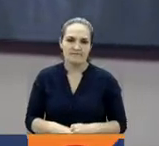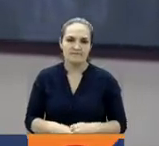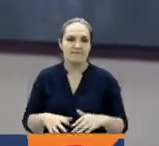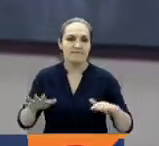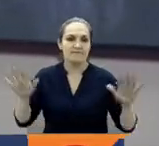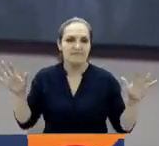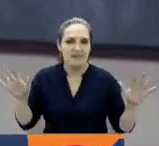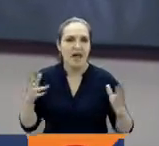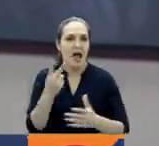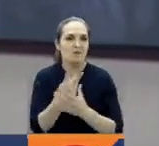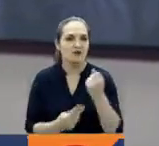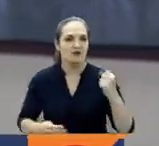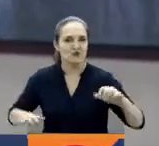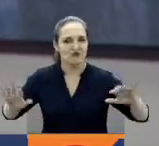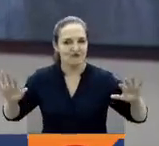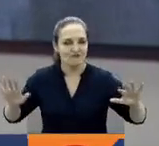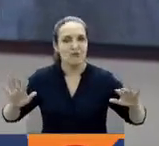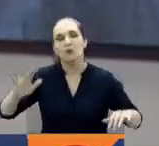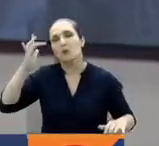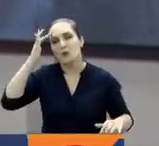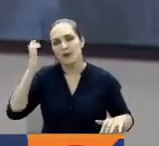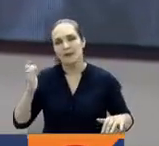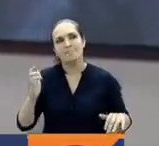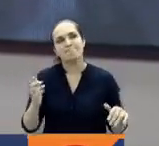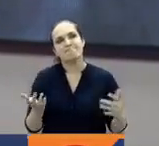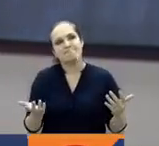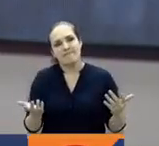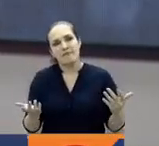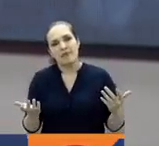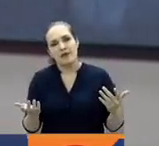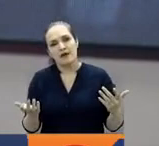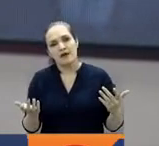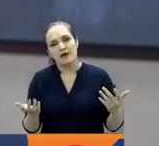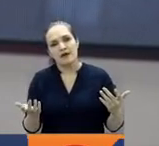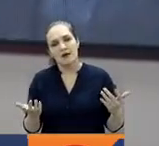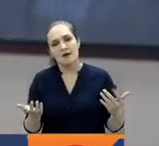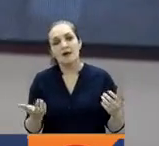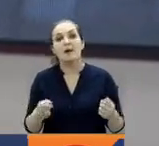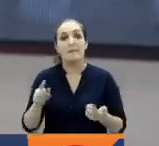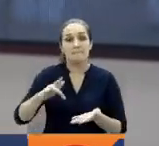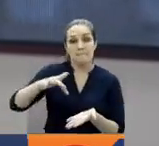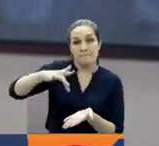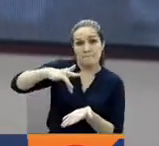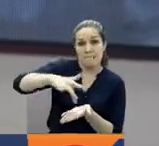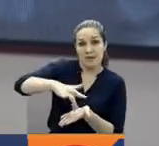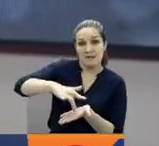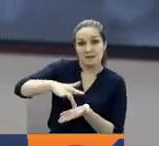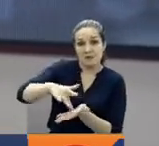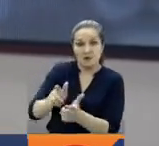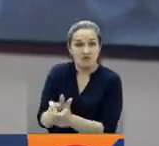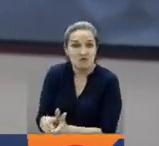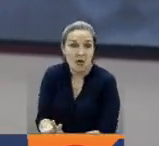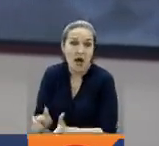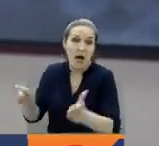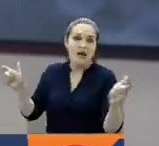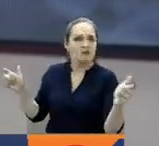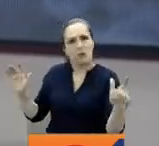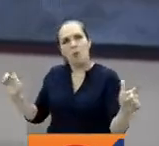Tal vez ambos. Un poco porque si bien la participación no fue muy